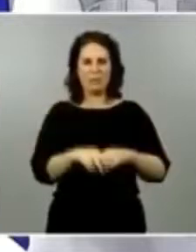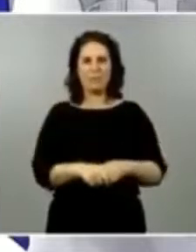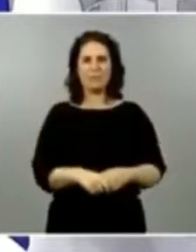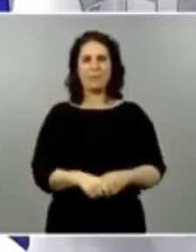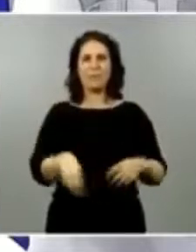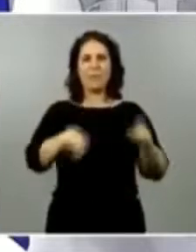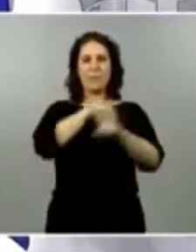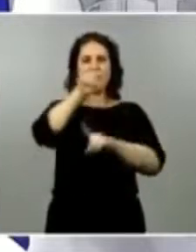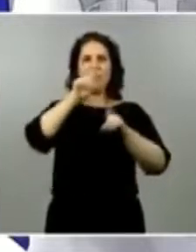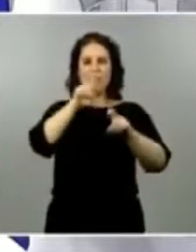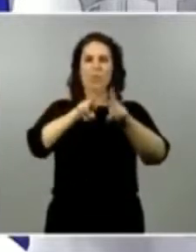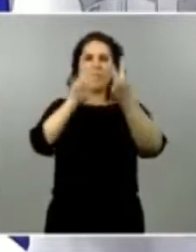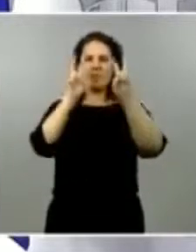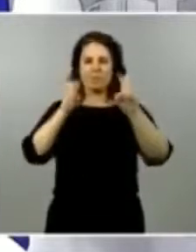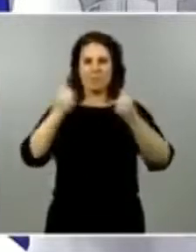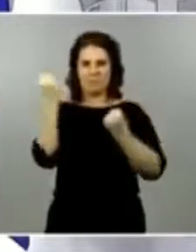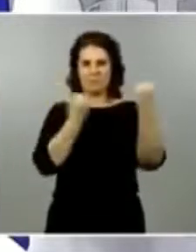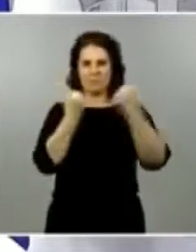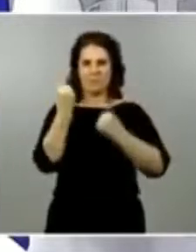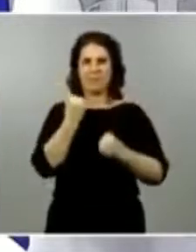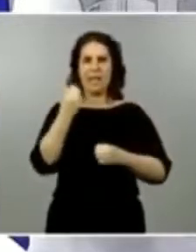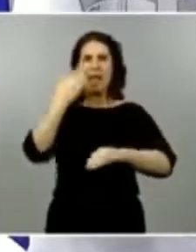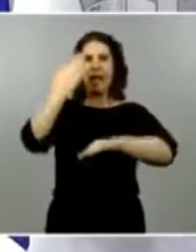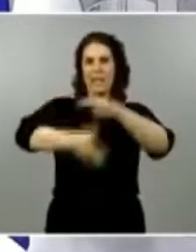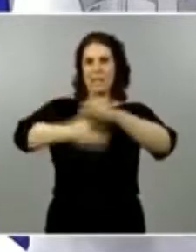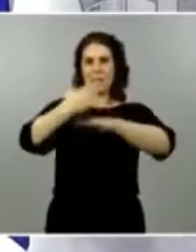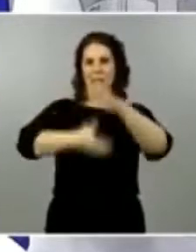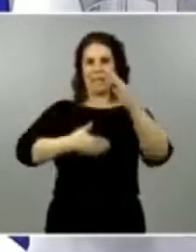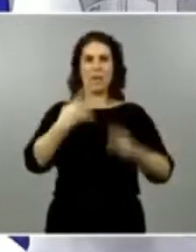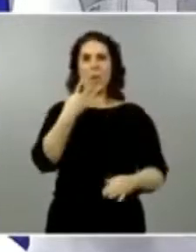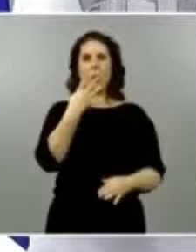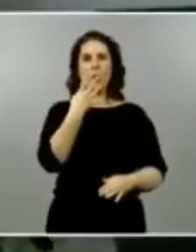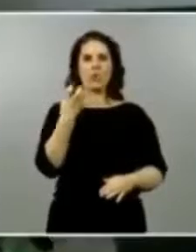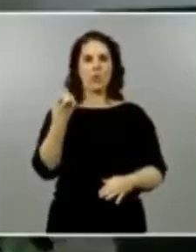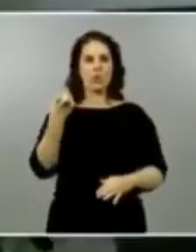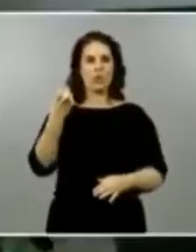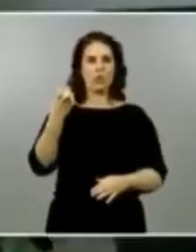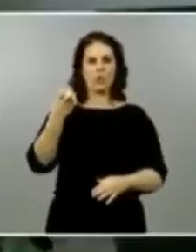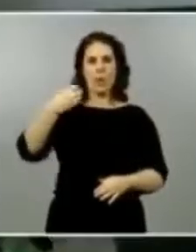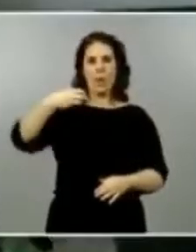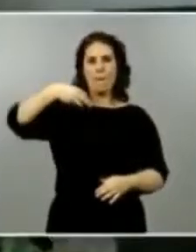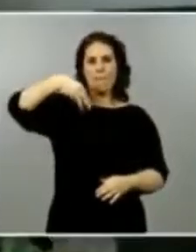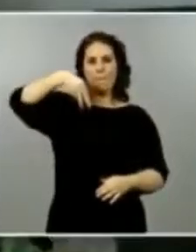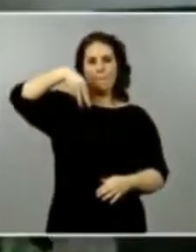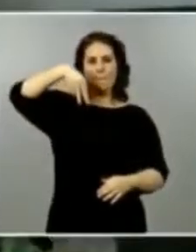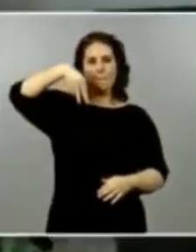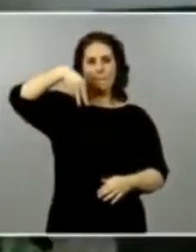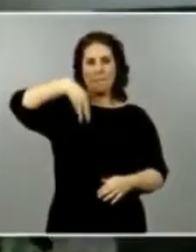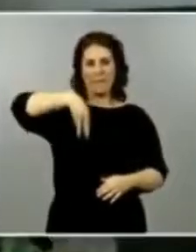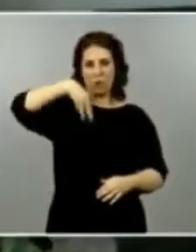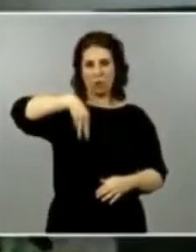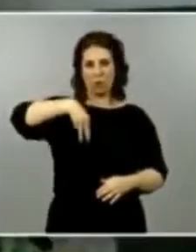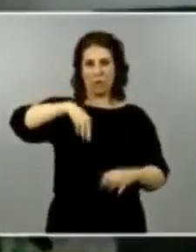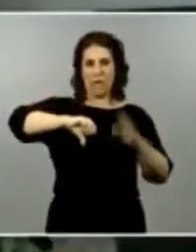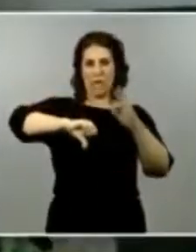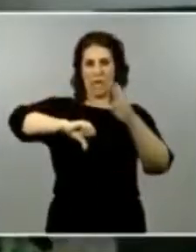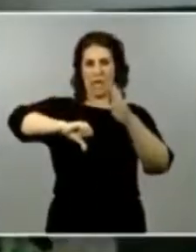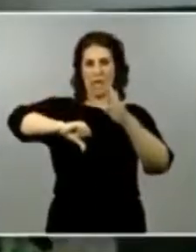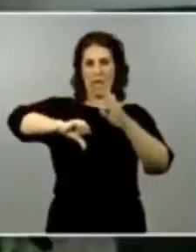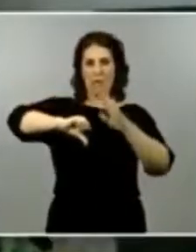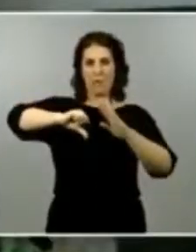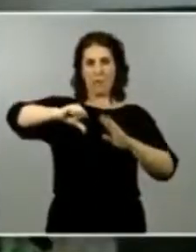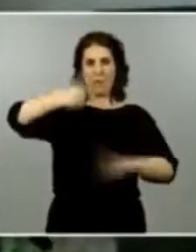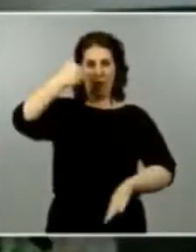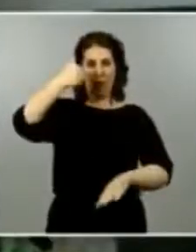de la automoción el límite de los 400 metros que ahora para que sea probado para los procesión arios que se ha quitado en la